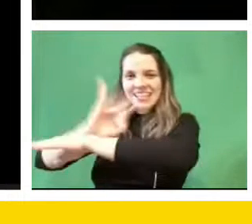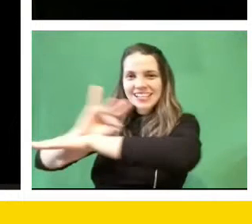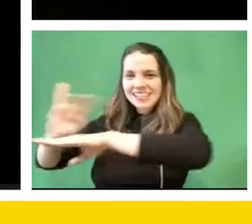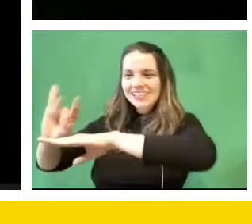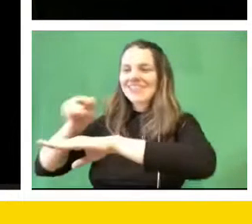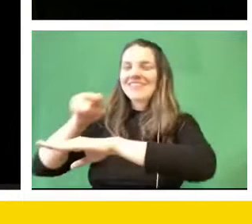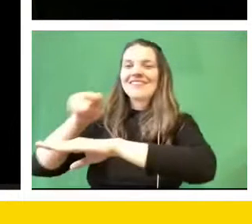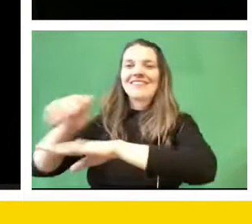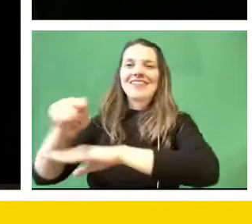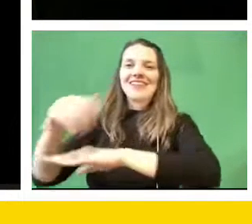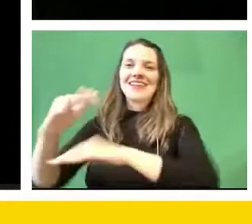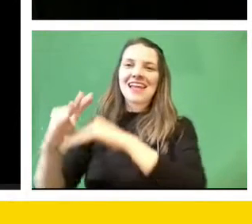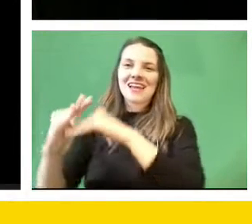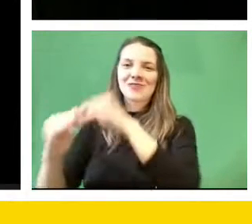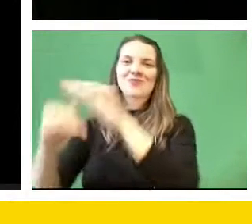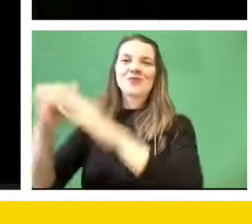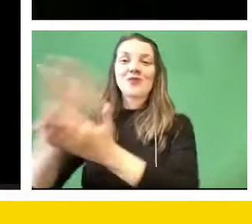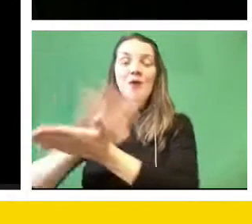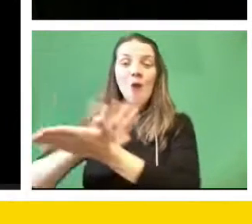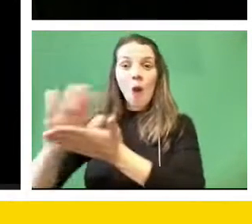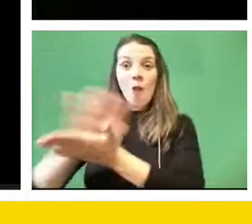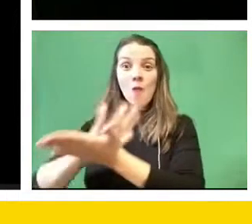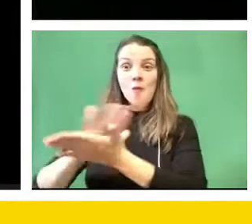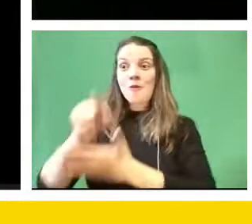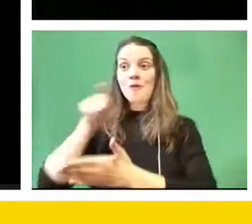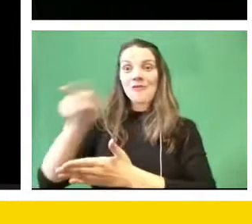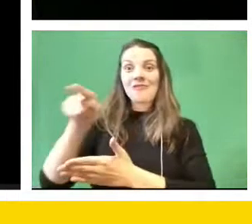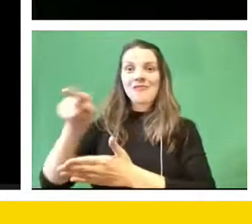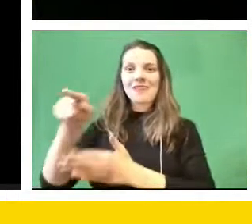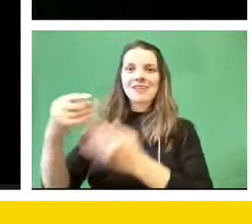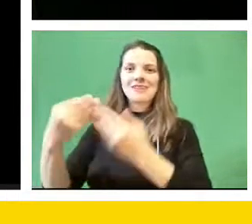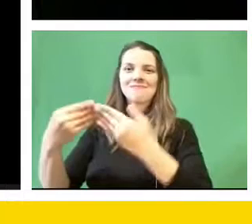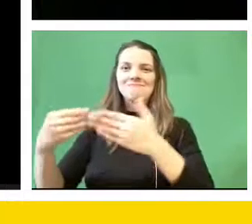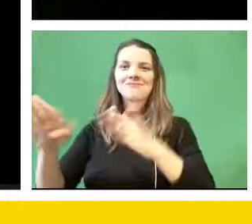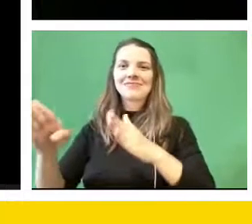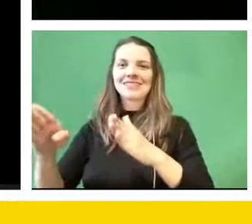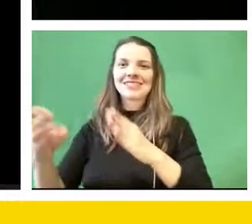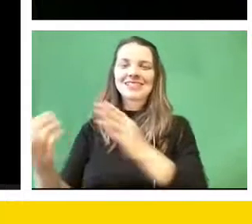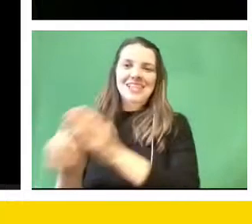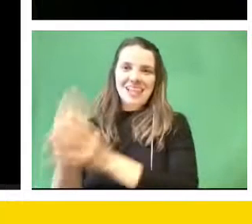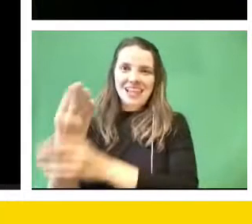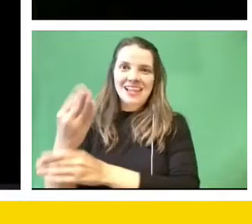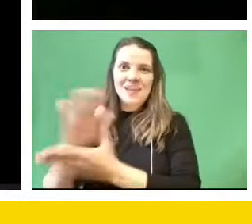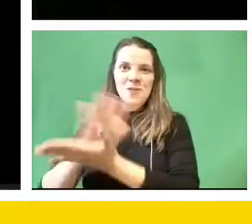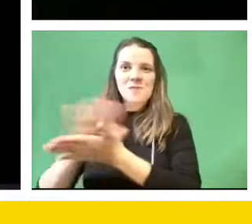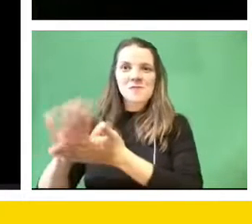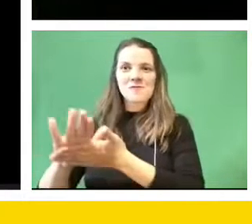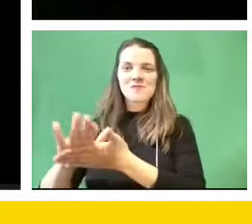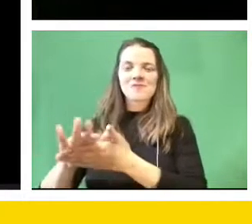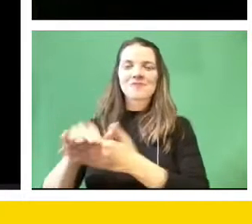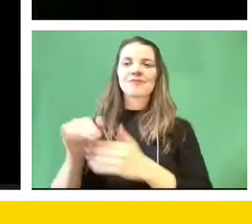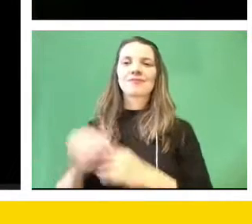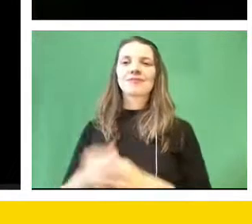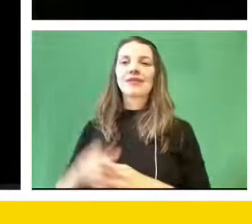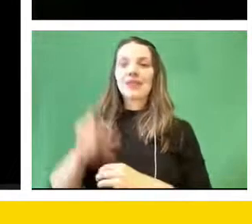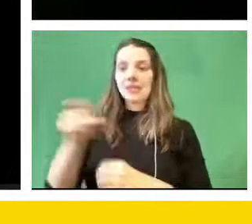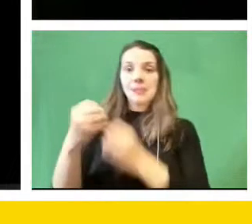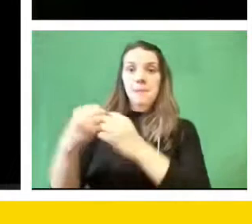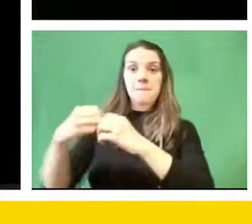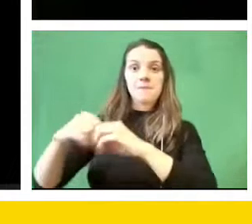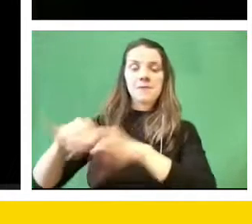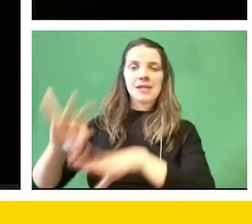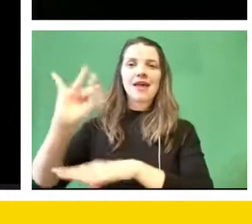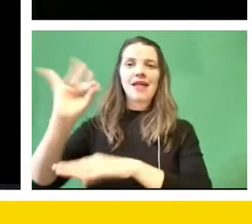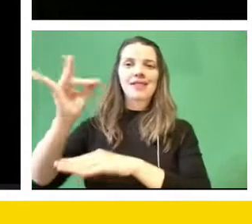esperamos poder ver plasmado las conclusiones de esta y de otras investigaciones que participaron